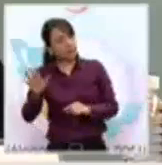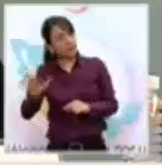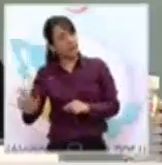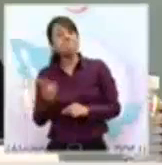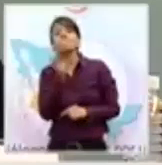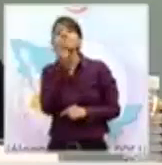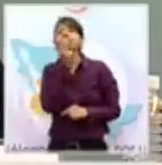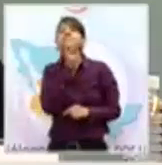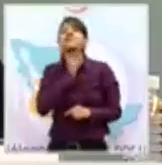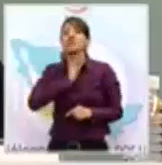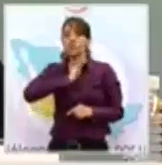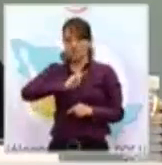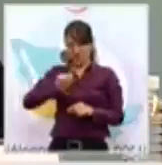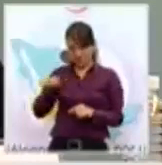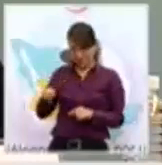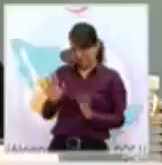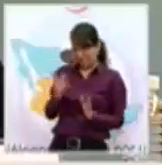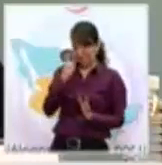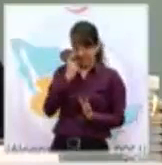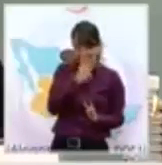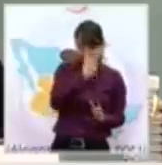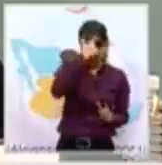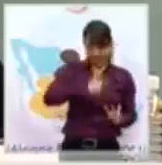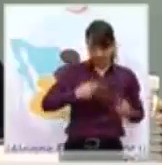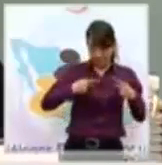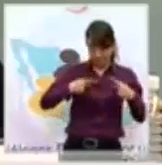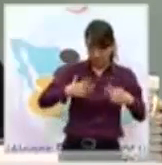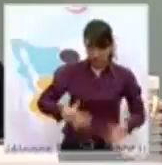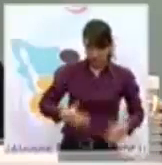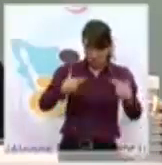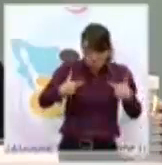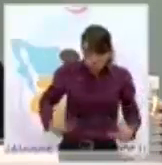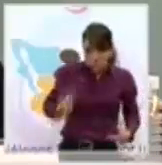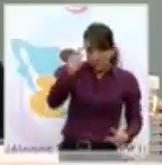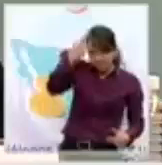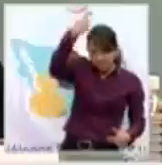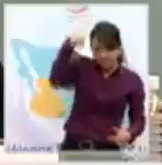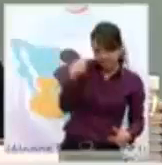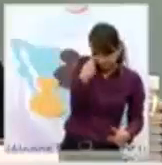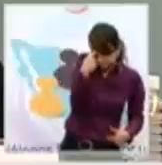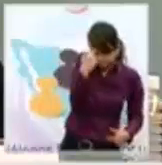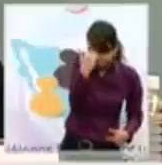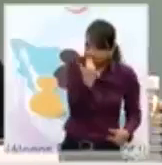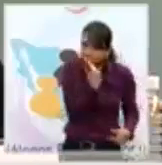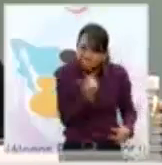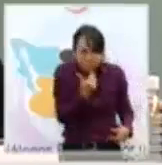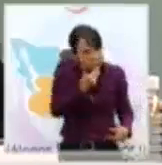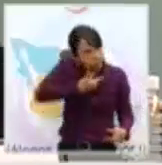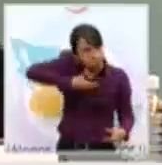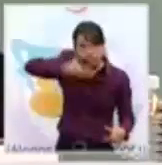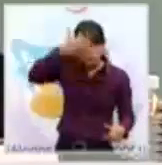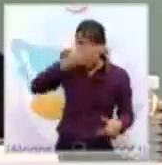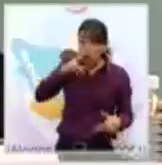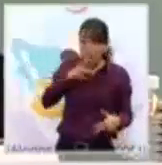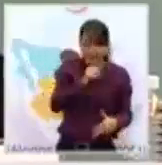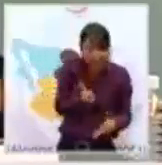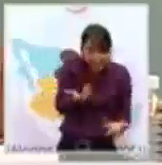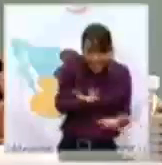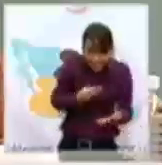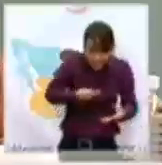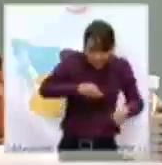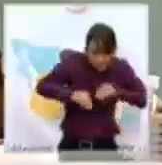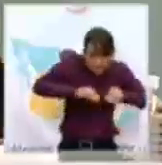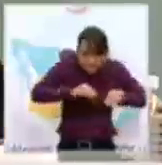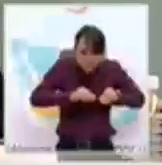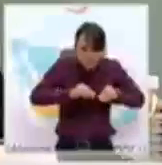el talento humano que no usas tiene altas probabilidades de pudrirse y de producir efectos